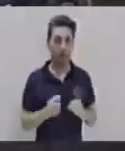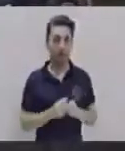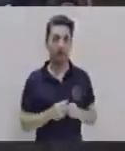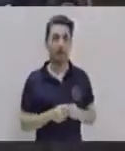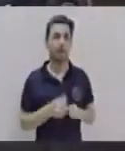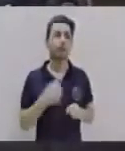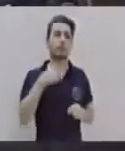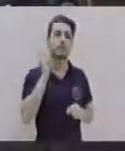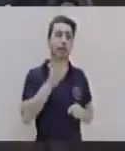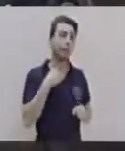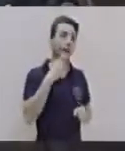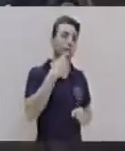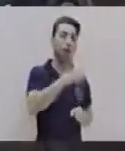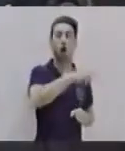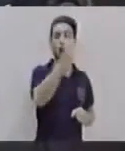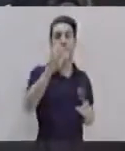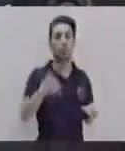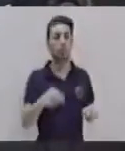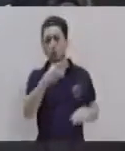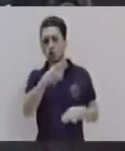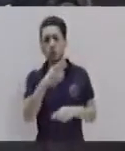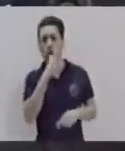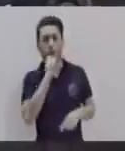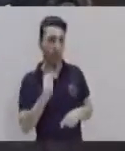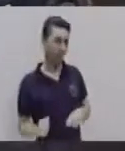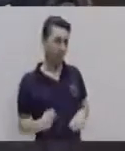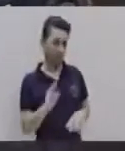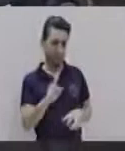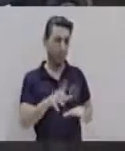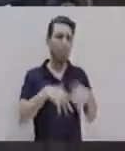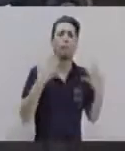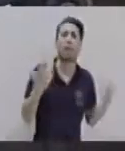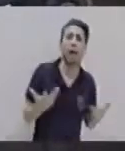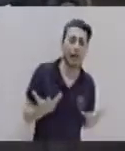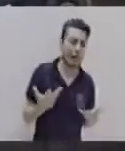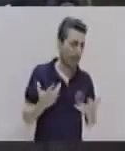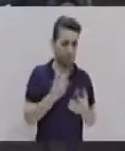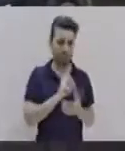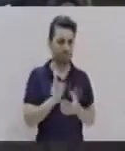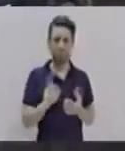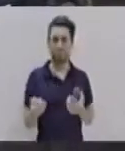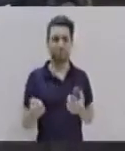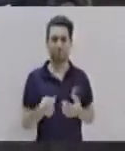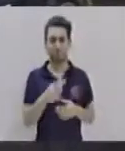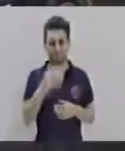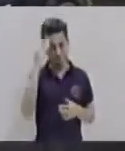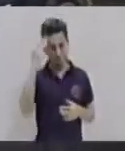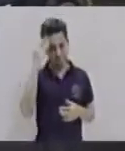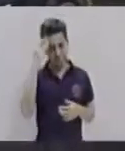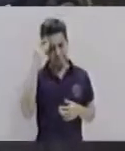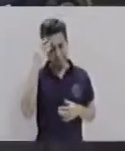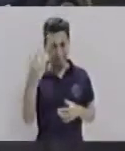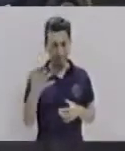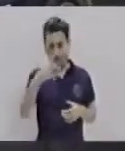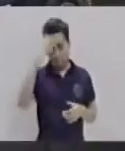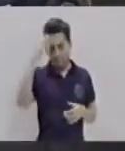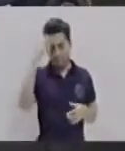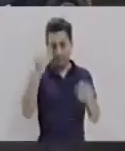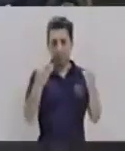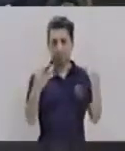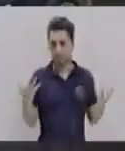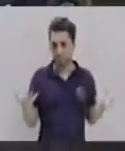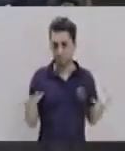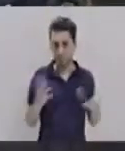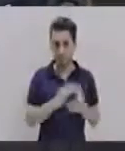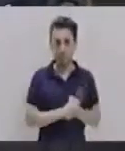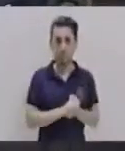no le decimos a las demás personas, tú no puedes, o ¿cómo haces para hacerlo así? Te estás saturando de trabajo, por ejemplo, si